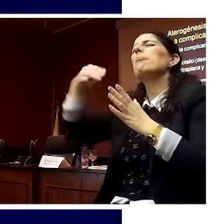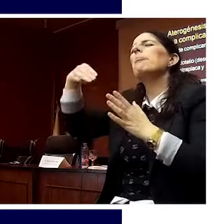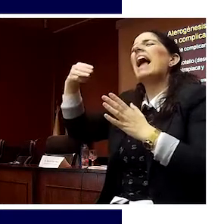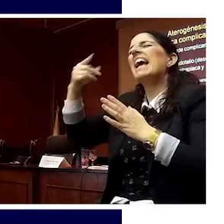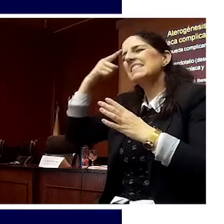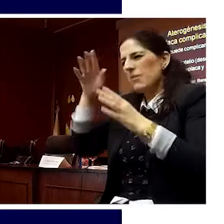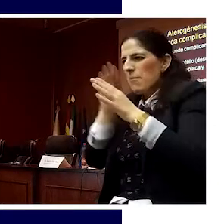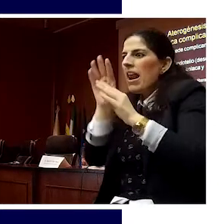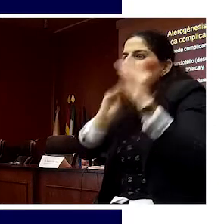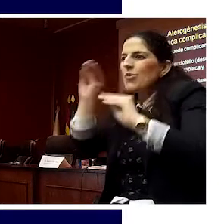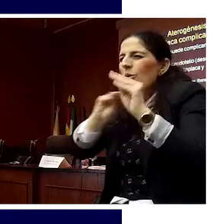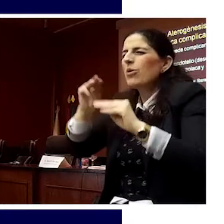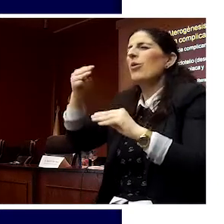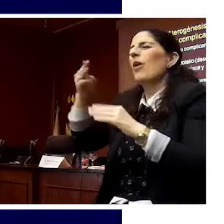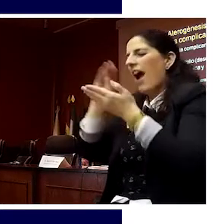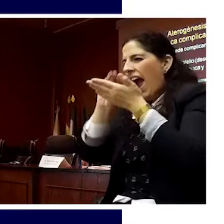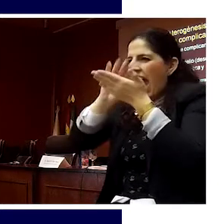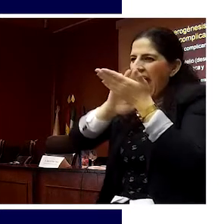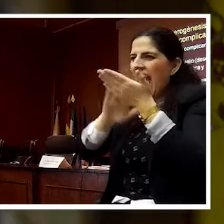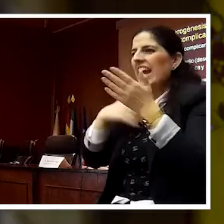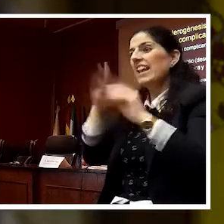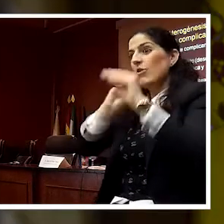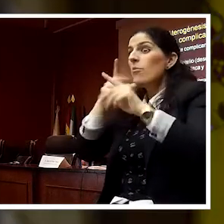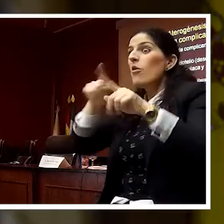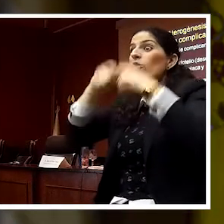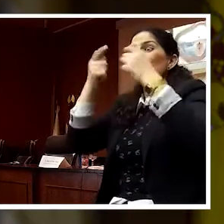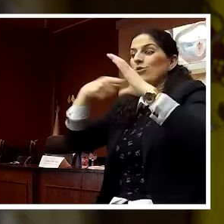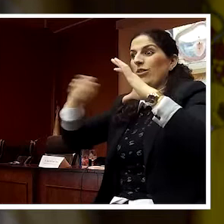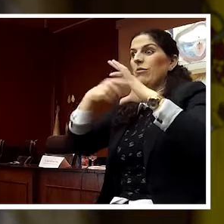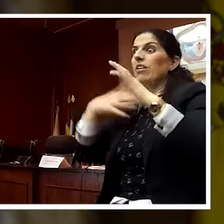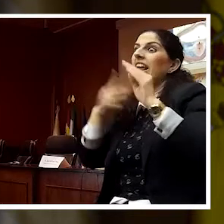para acabar de ocluir el vaso.